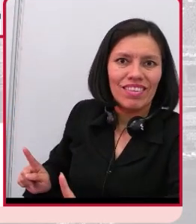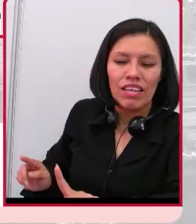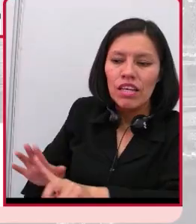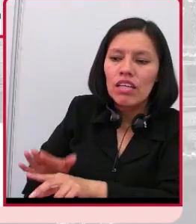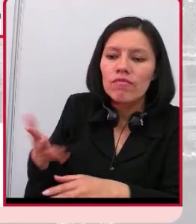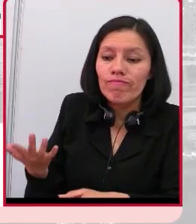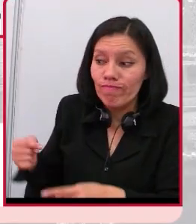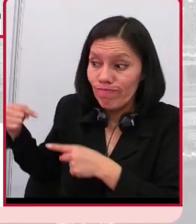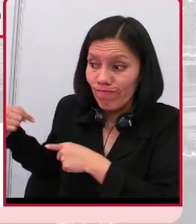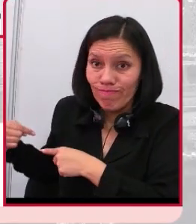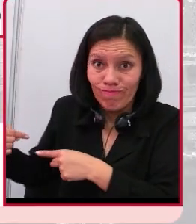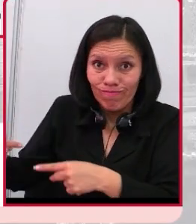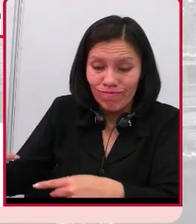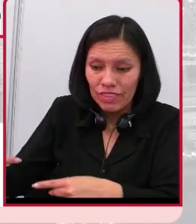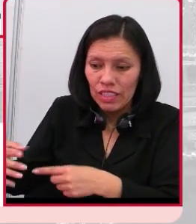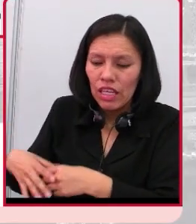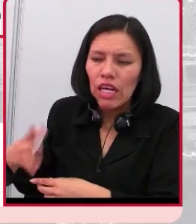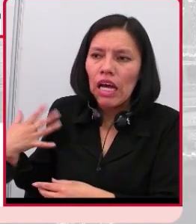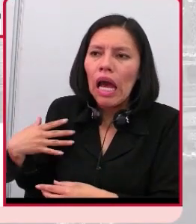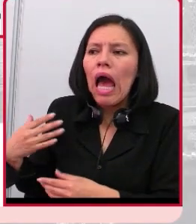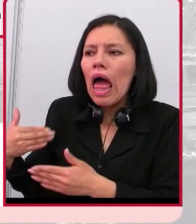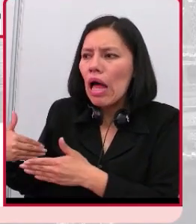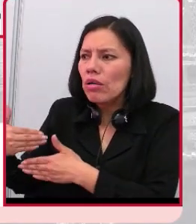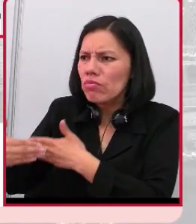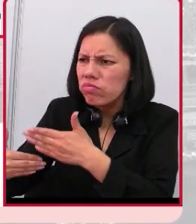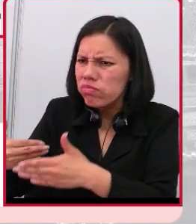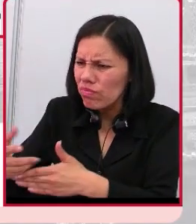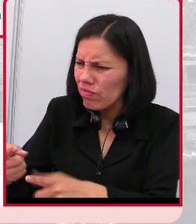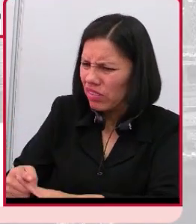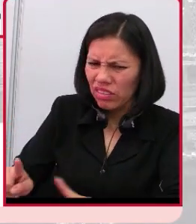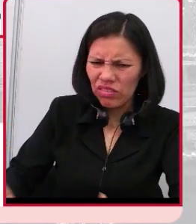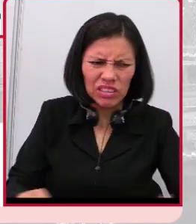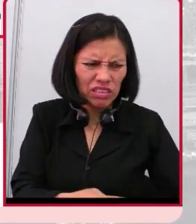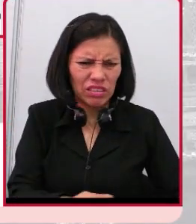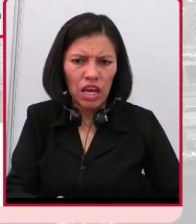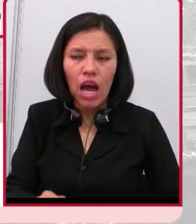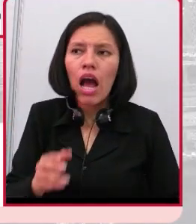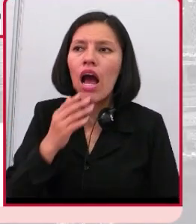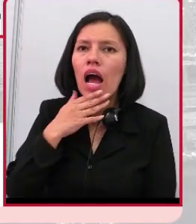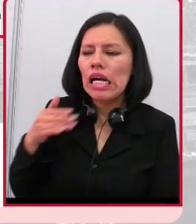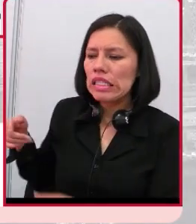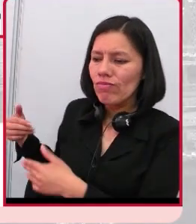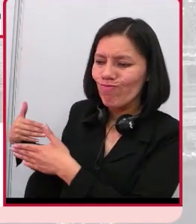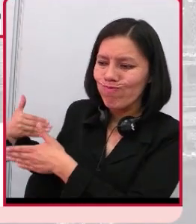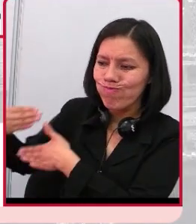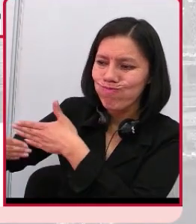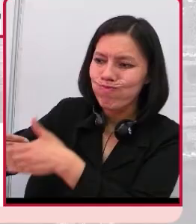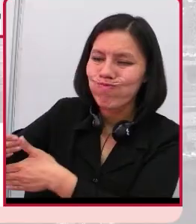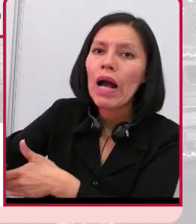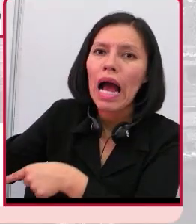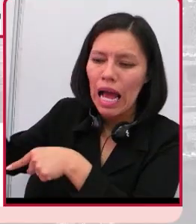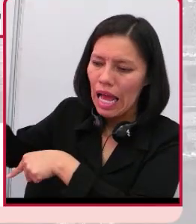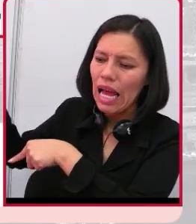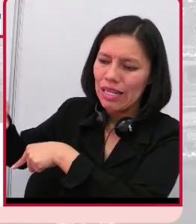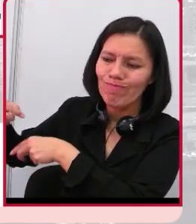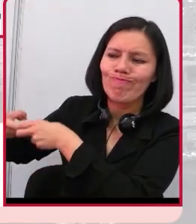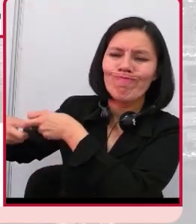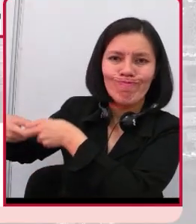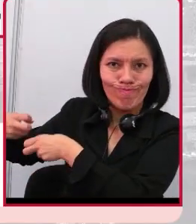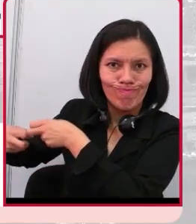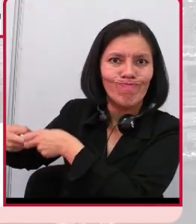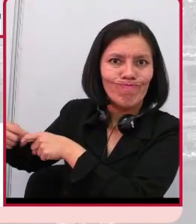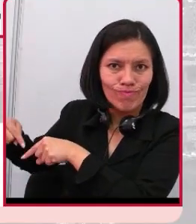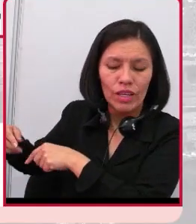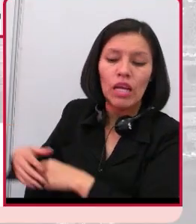del estándar, algo sucedió en nuestro procesamiento. Esa es una de las respuestas que nosotros hallamos en capacidad de dar desde el